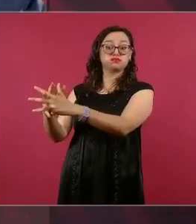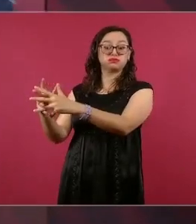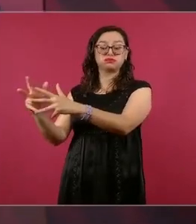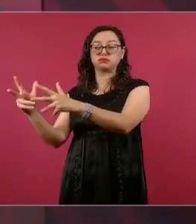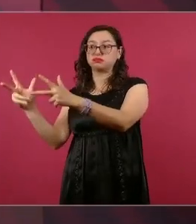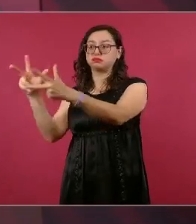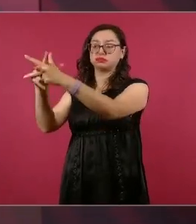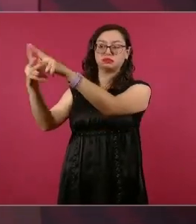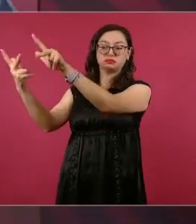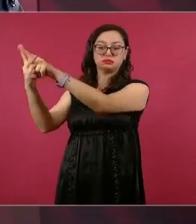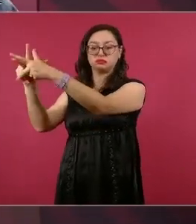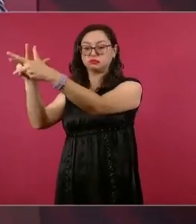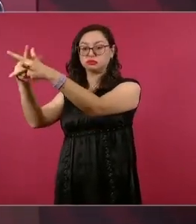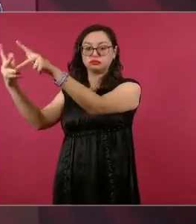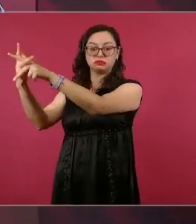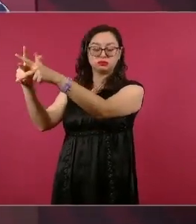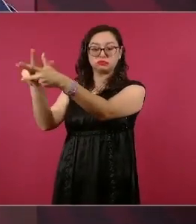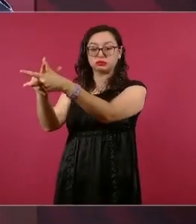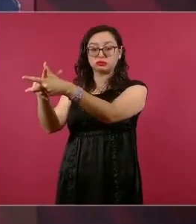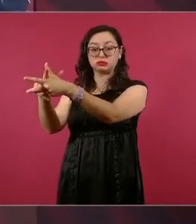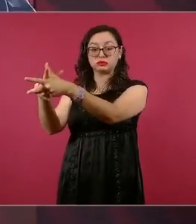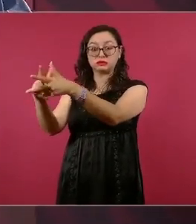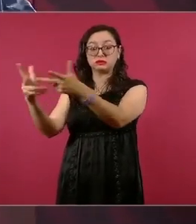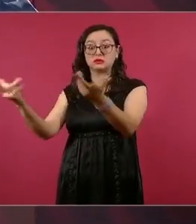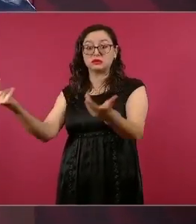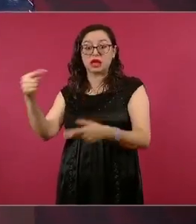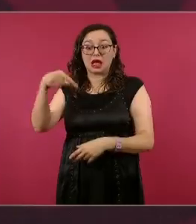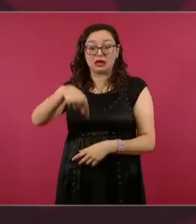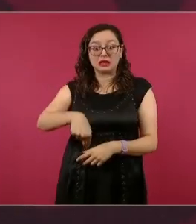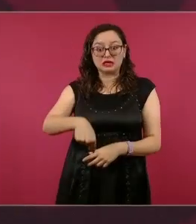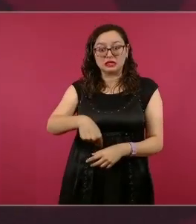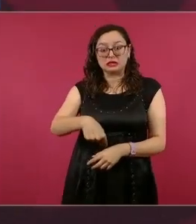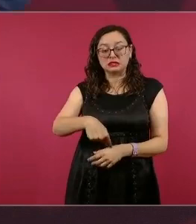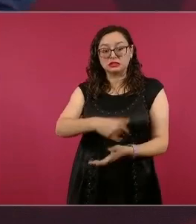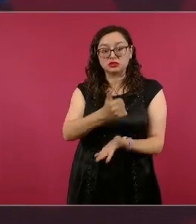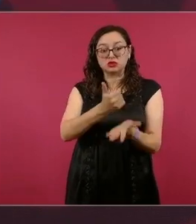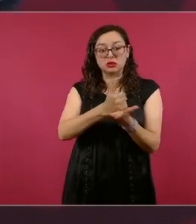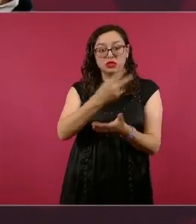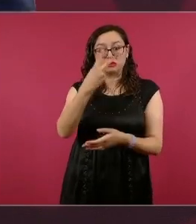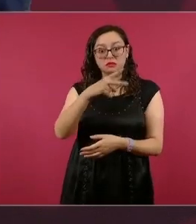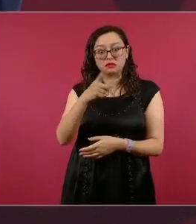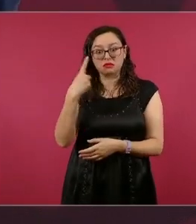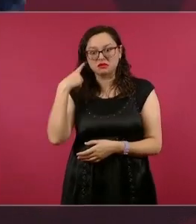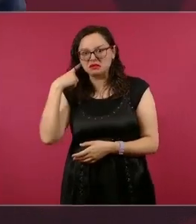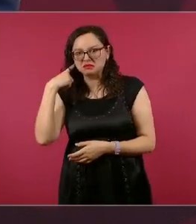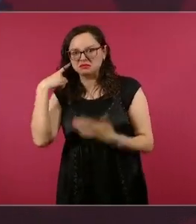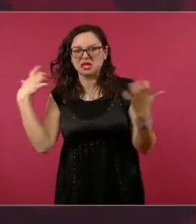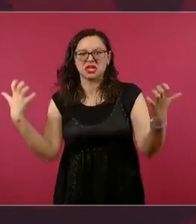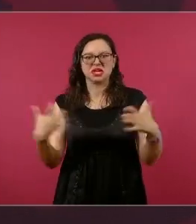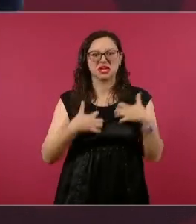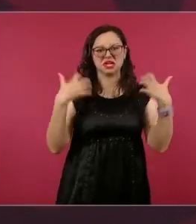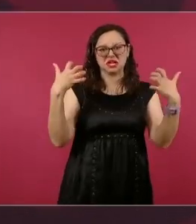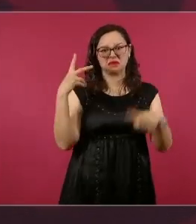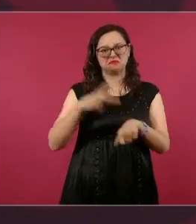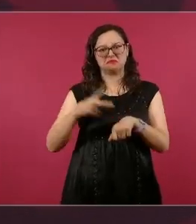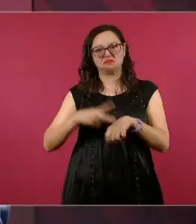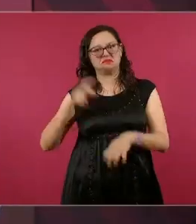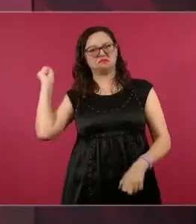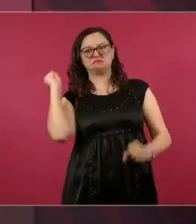se enteran acá. Esa es una versión, y que por eso se